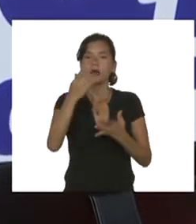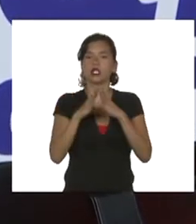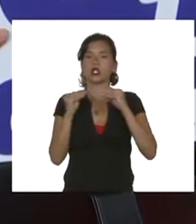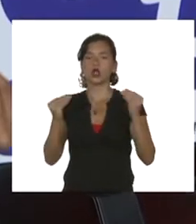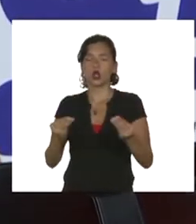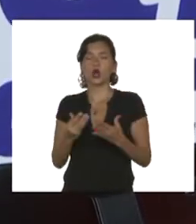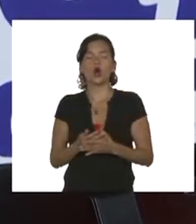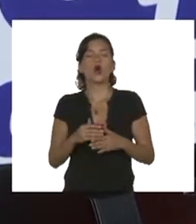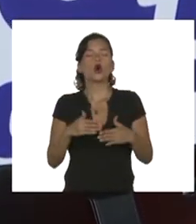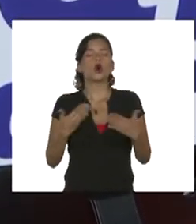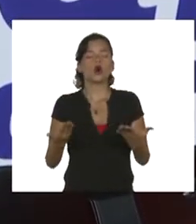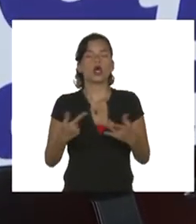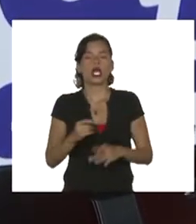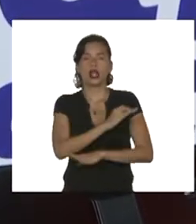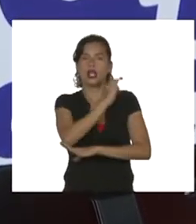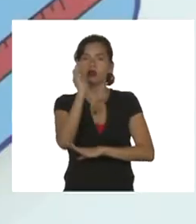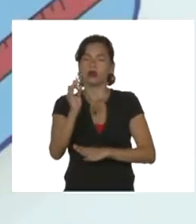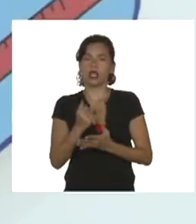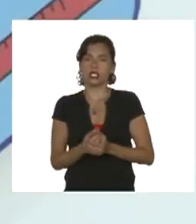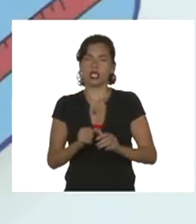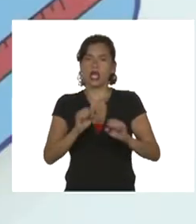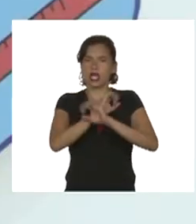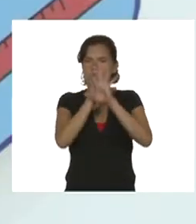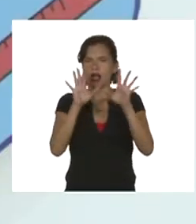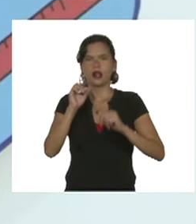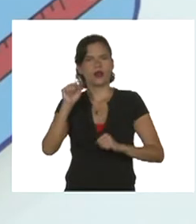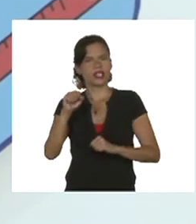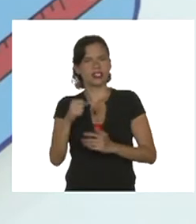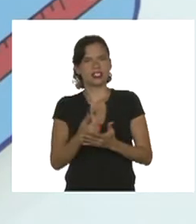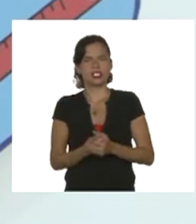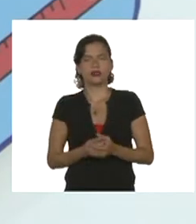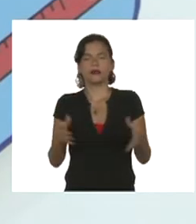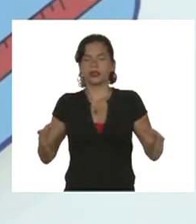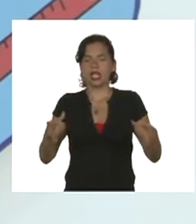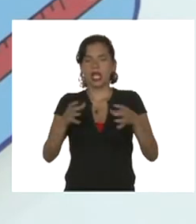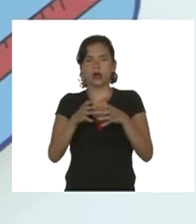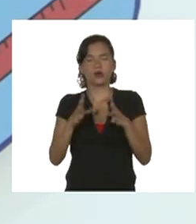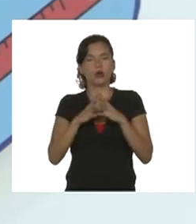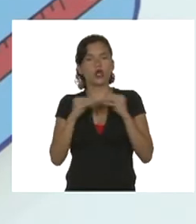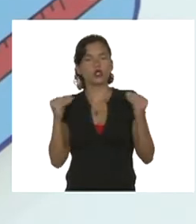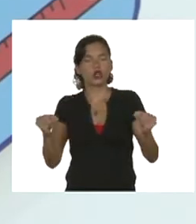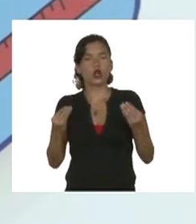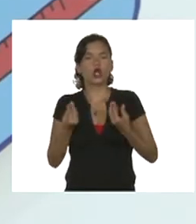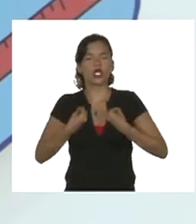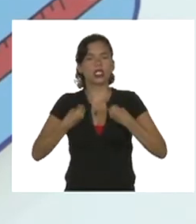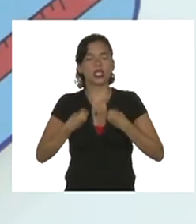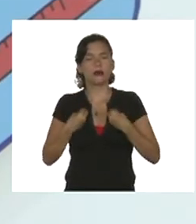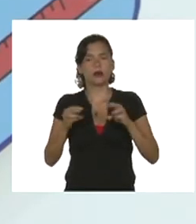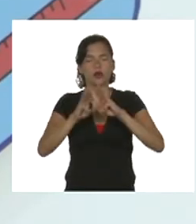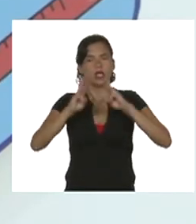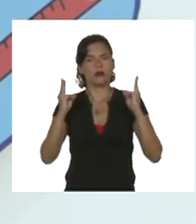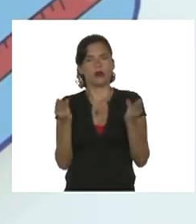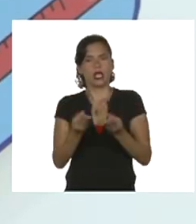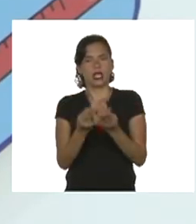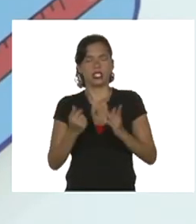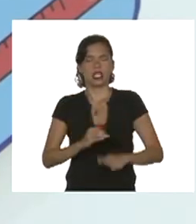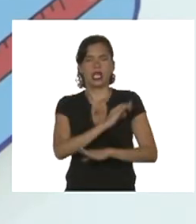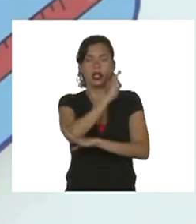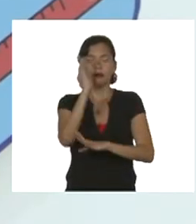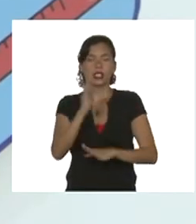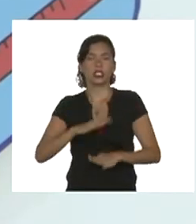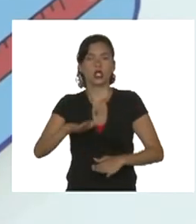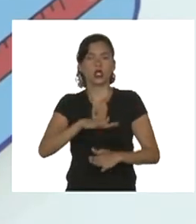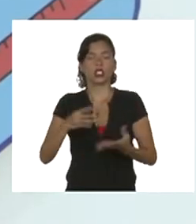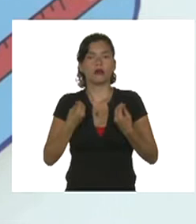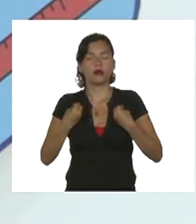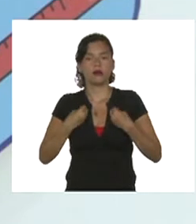lo que es la parte de la naturaleza. Por supuesto que sí, es el conjunto de todos los seres vivos del planeta, el ambiente en el que viven